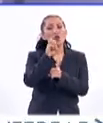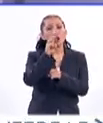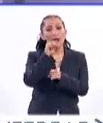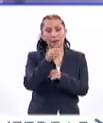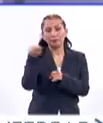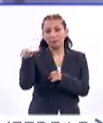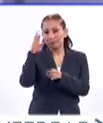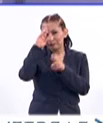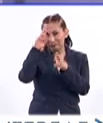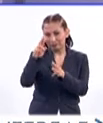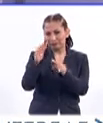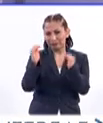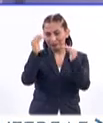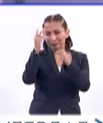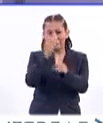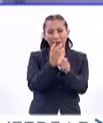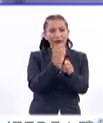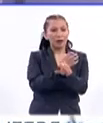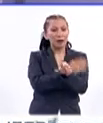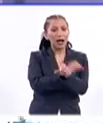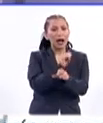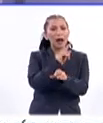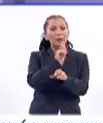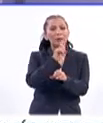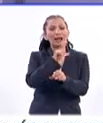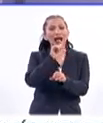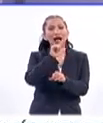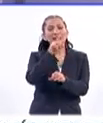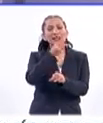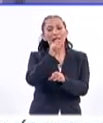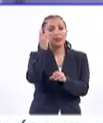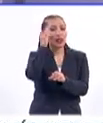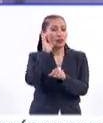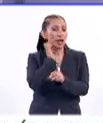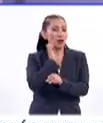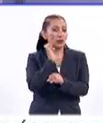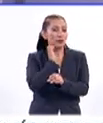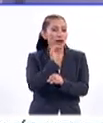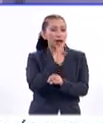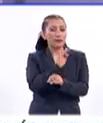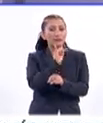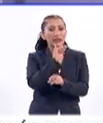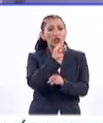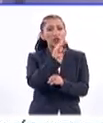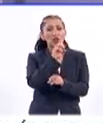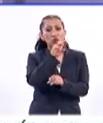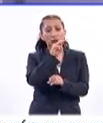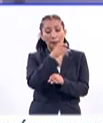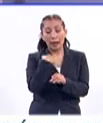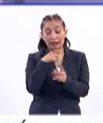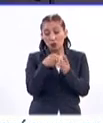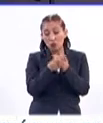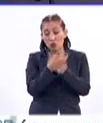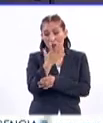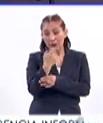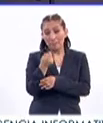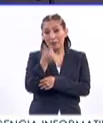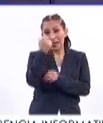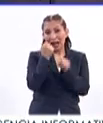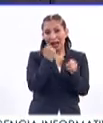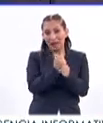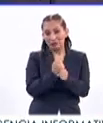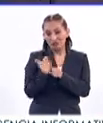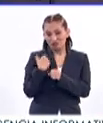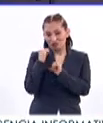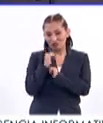tenemos el honor de que nos acompañe aquí en el estudio Abril Alzaga. Ella es la directora ejecutiva de FICUNAM. Se está estrenando, este es su primer año,